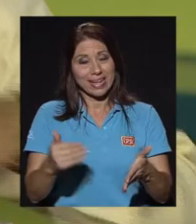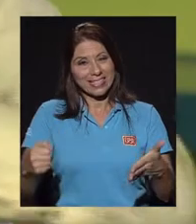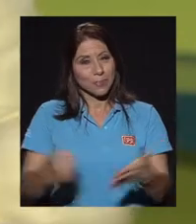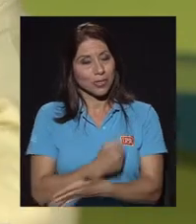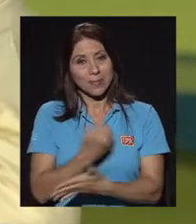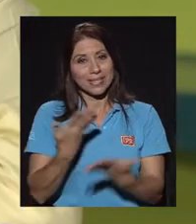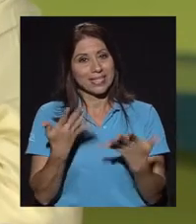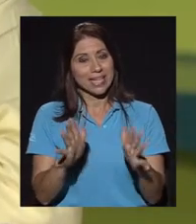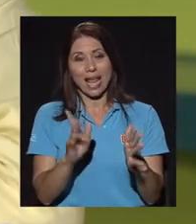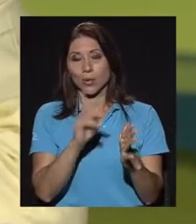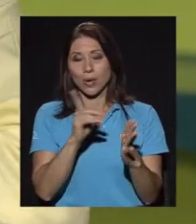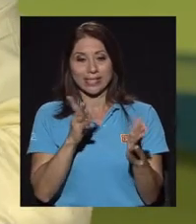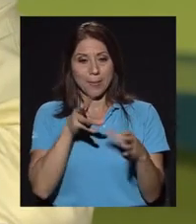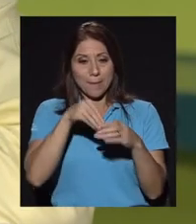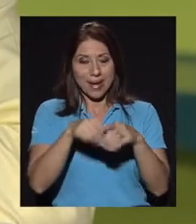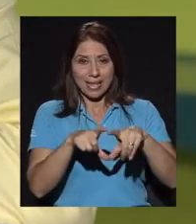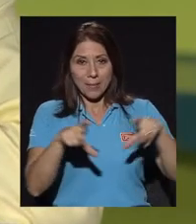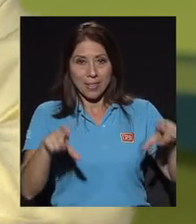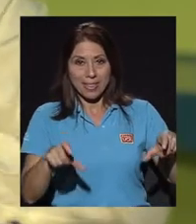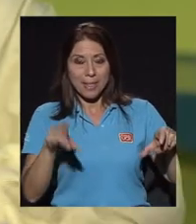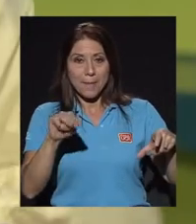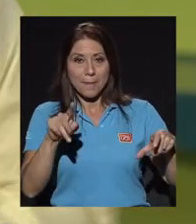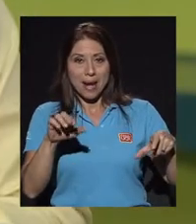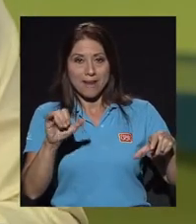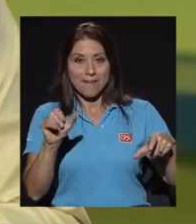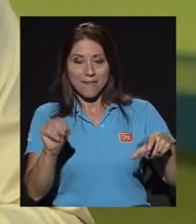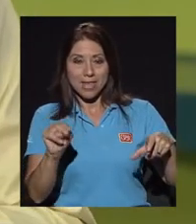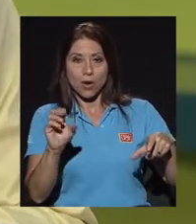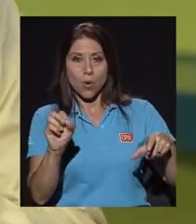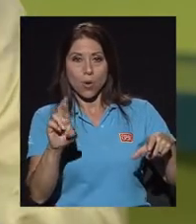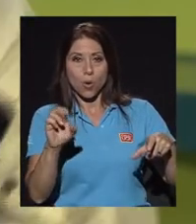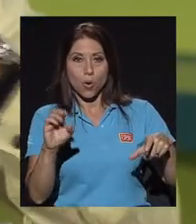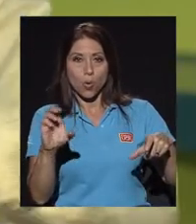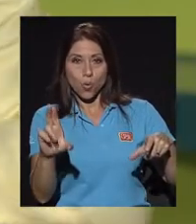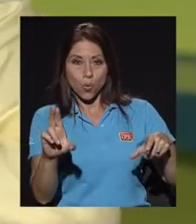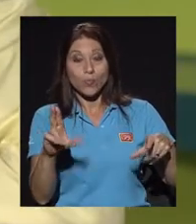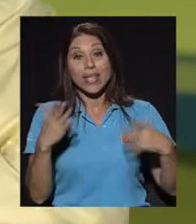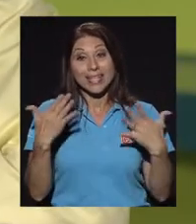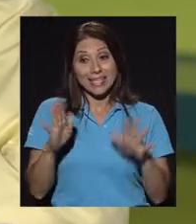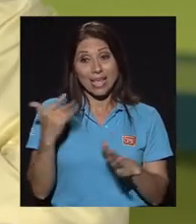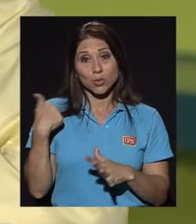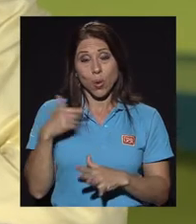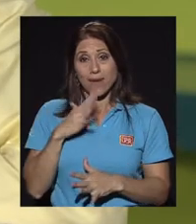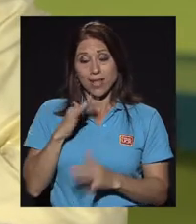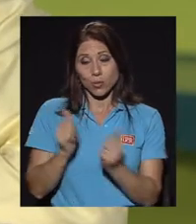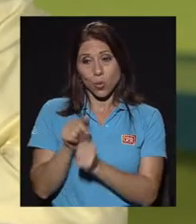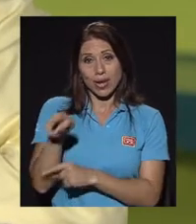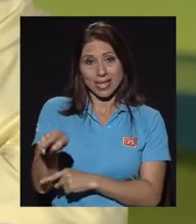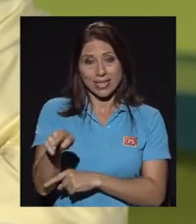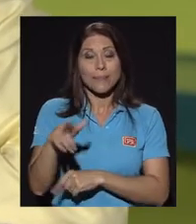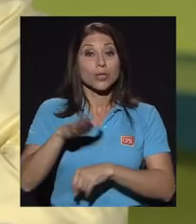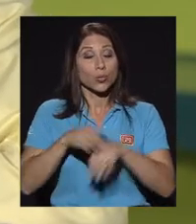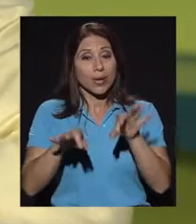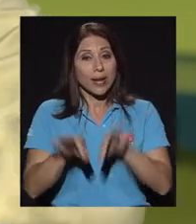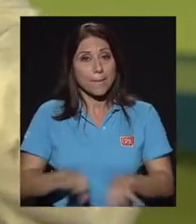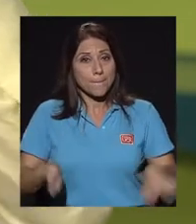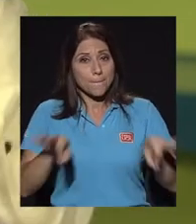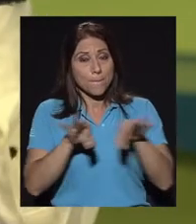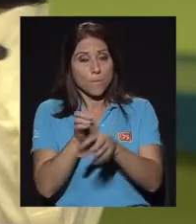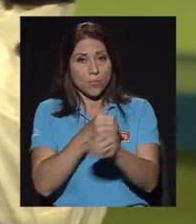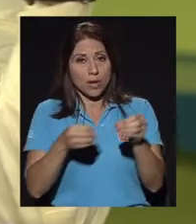la papeleta de Omar Bin Orocu. Yo inclusive estoy hablando con Susan en una actividad que tuvimos sobre la importancia de esta oficina